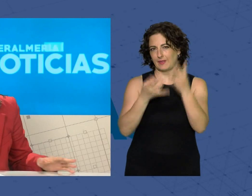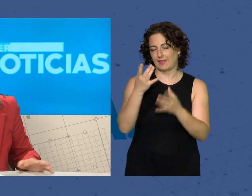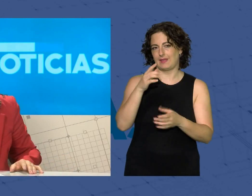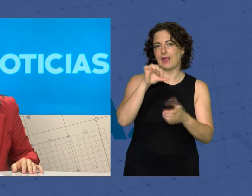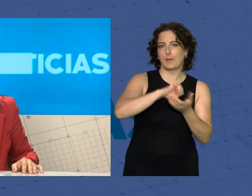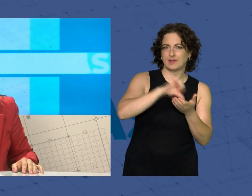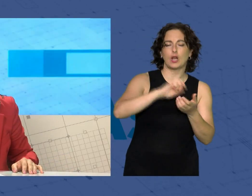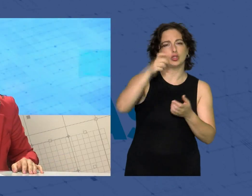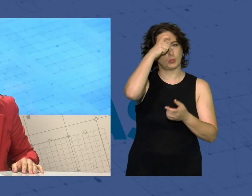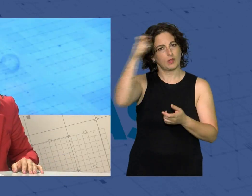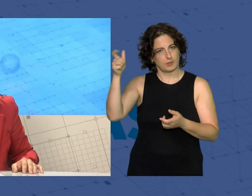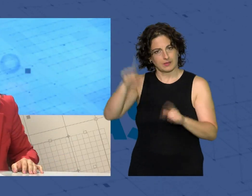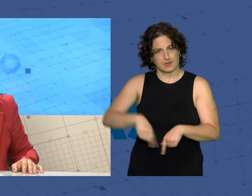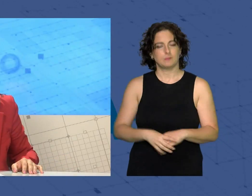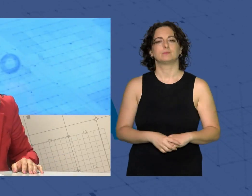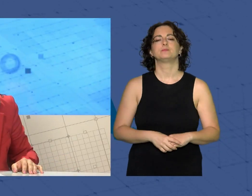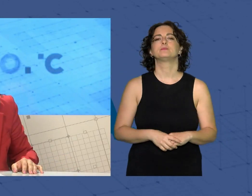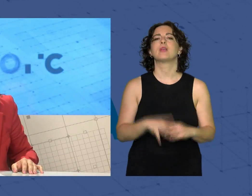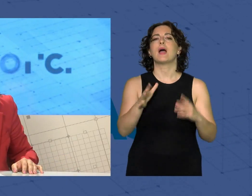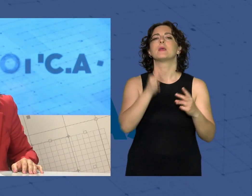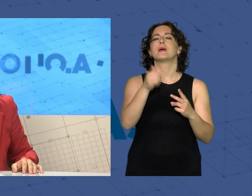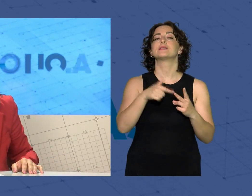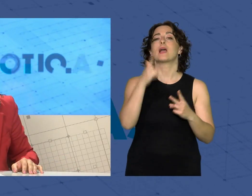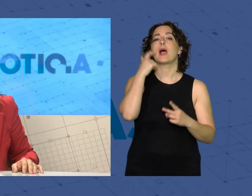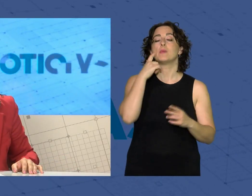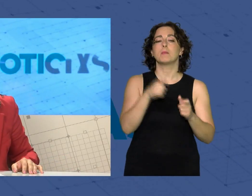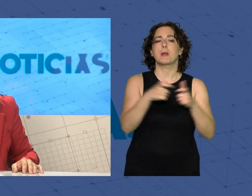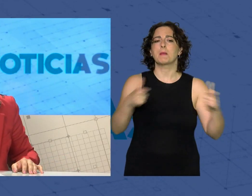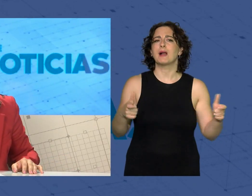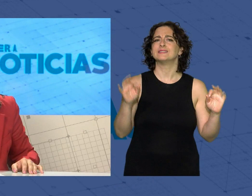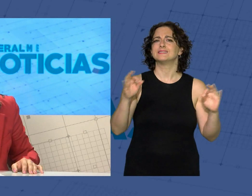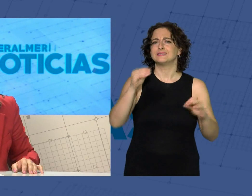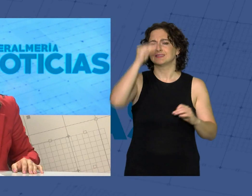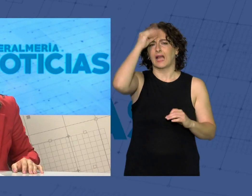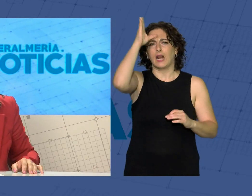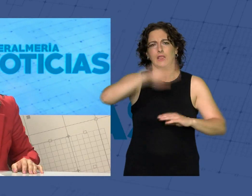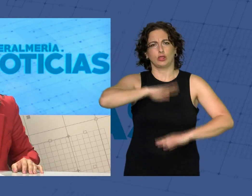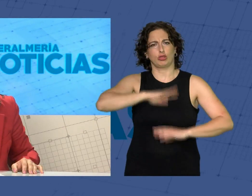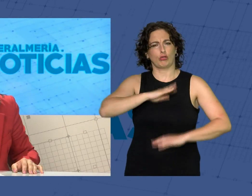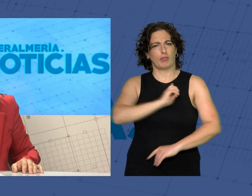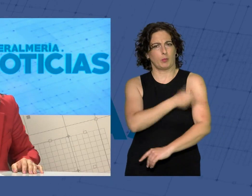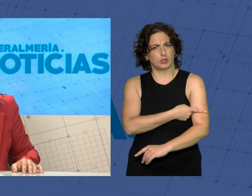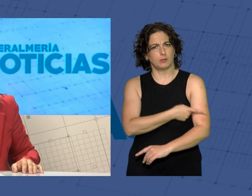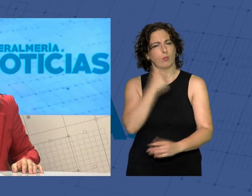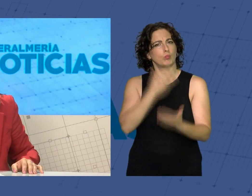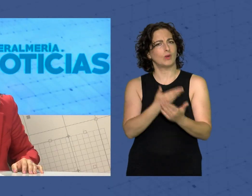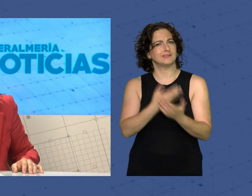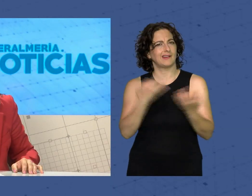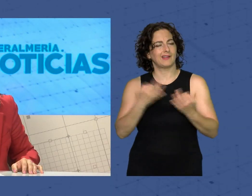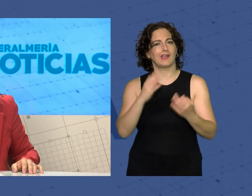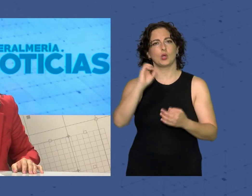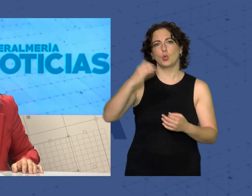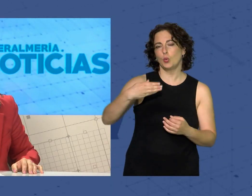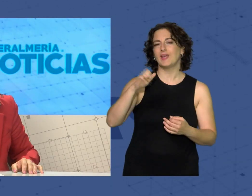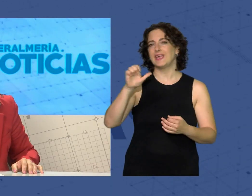y en otros municipios de la provincia. Además Almería sigue creciendo en talento deportivo y buena muestra de ello son el Club Eleven